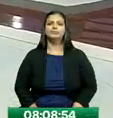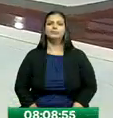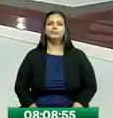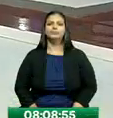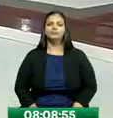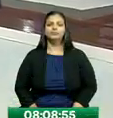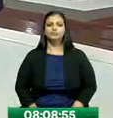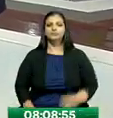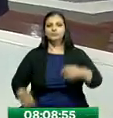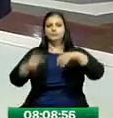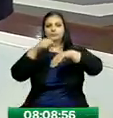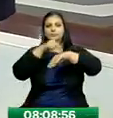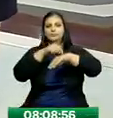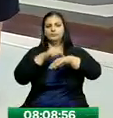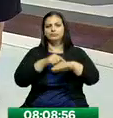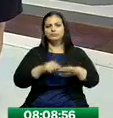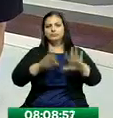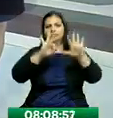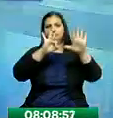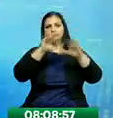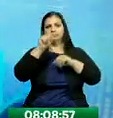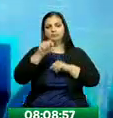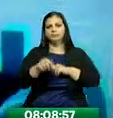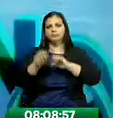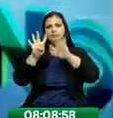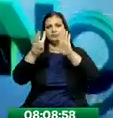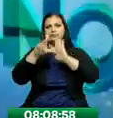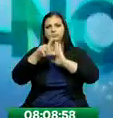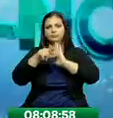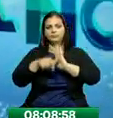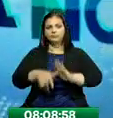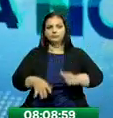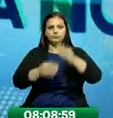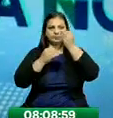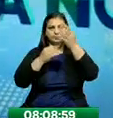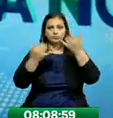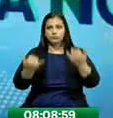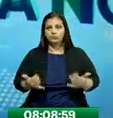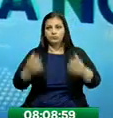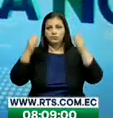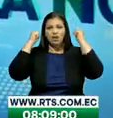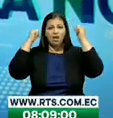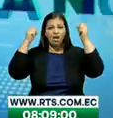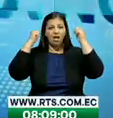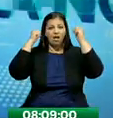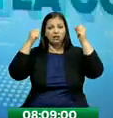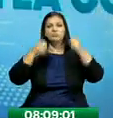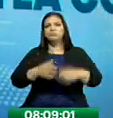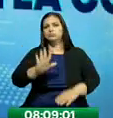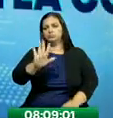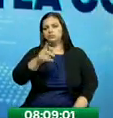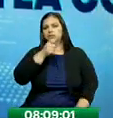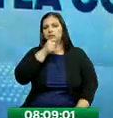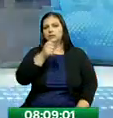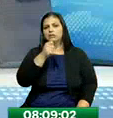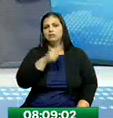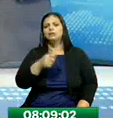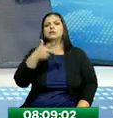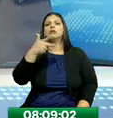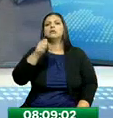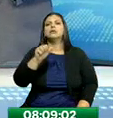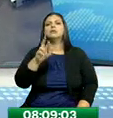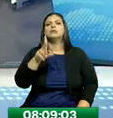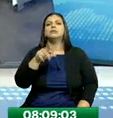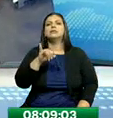Son exactamente 8 y 9 de la mañana y a propósito de la paralización, el día de hoy vamos a estar en contacto con nuestro compañero Charlie Pisa, que nos tiene información